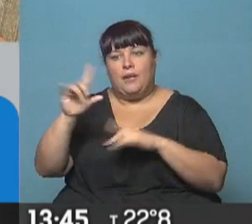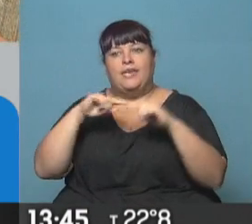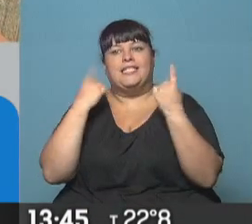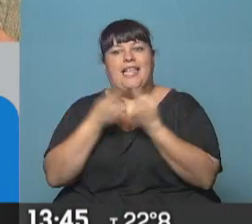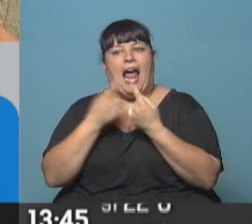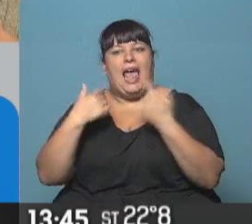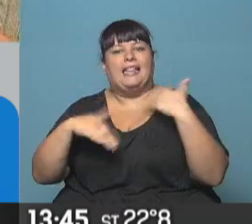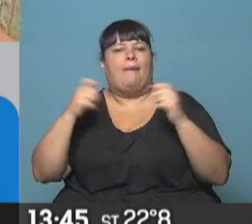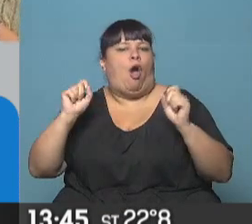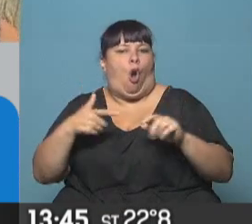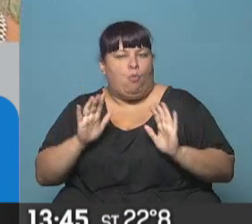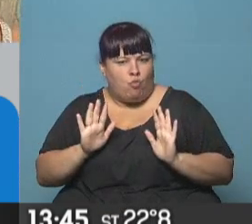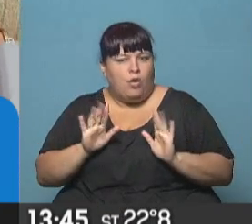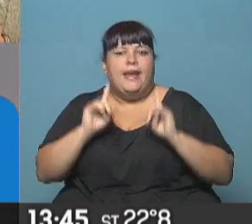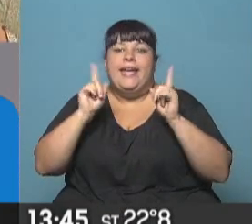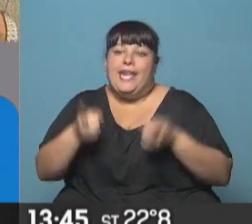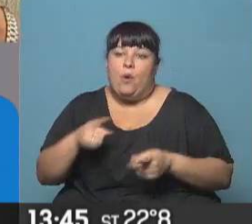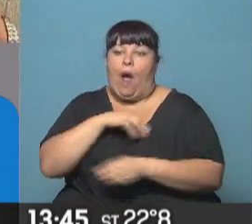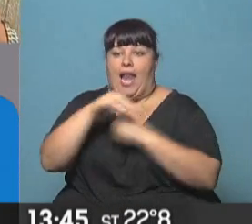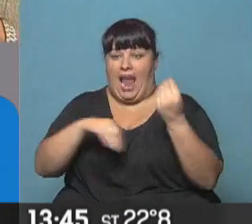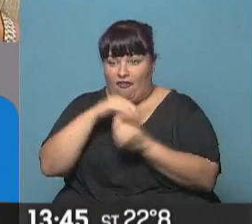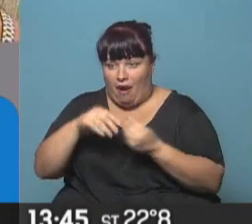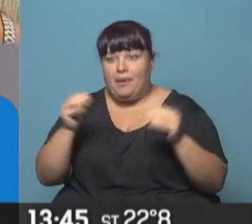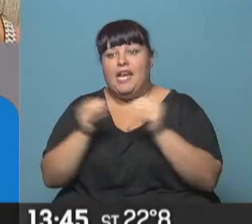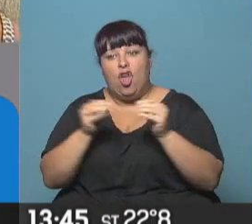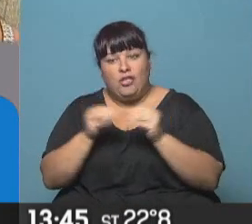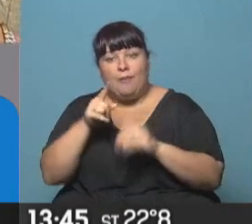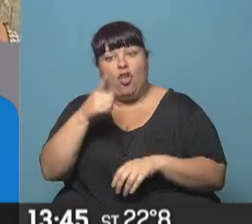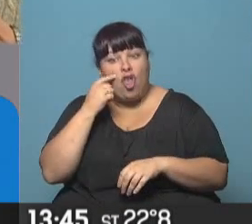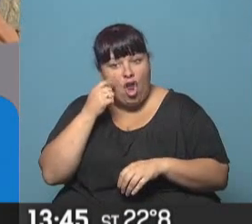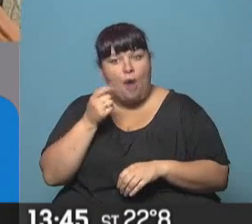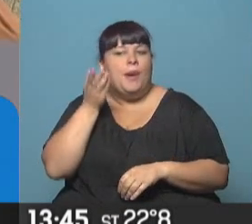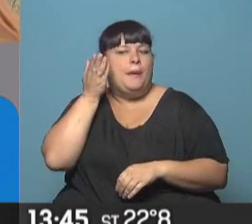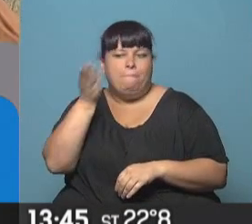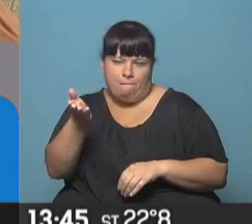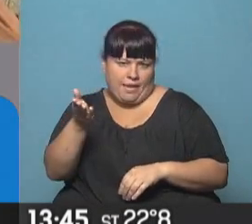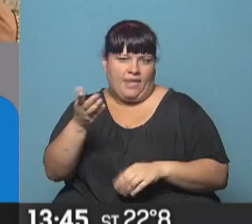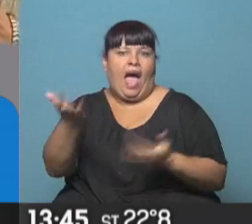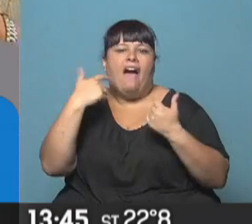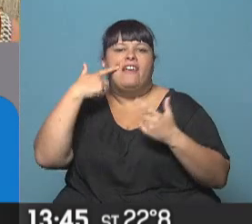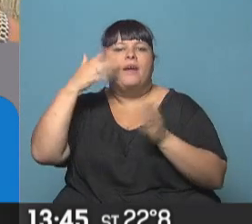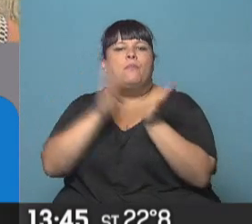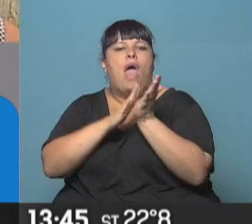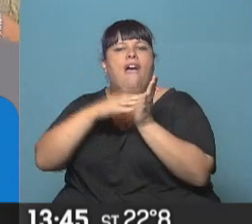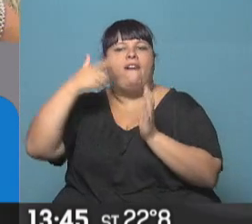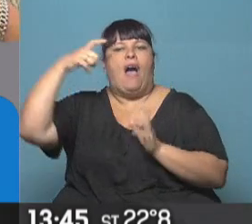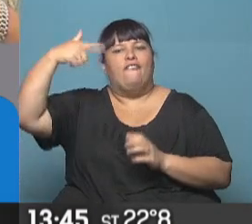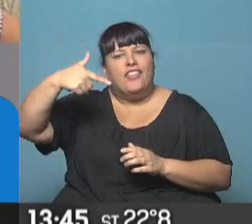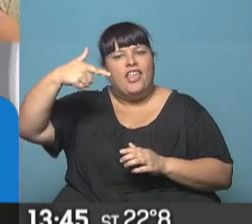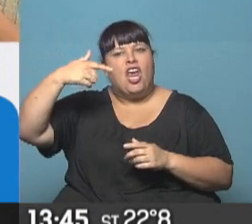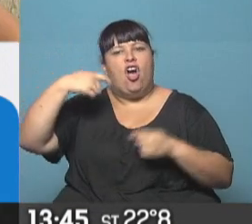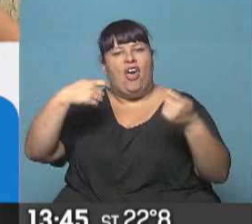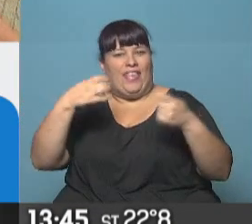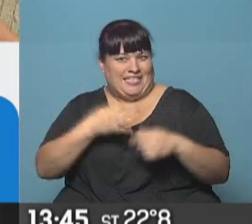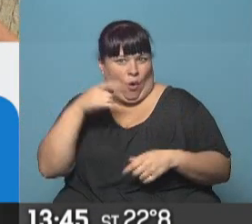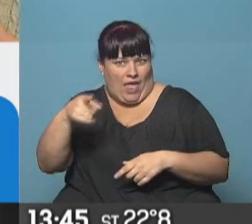de terapia común. Sin embargo, tanto la familia como los amigos de Jonathan están pidiendo las imágenes de las cámaras de seguridad del local